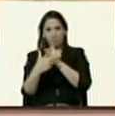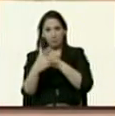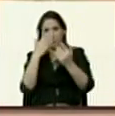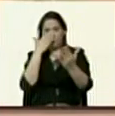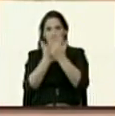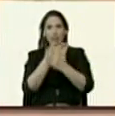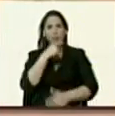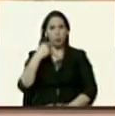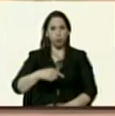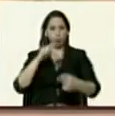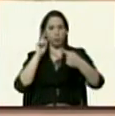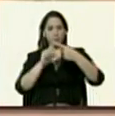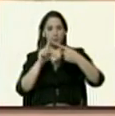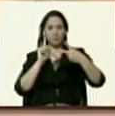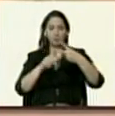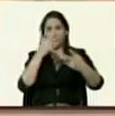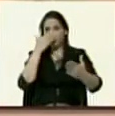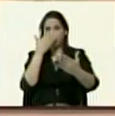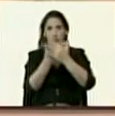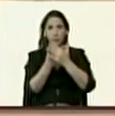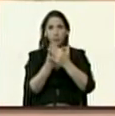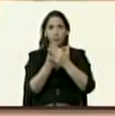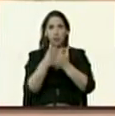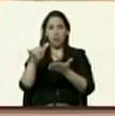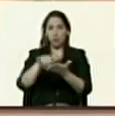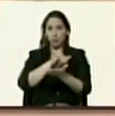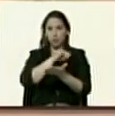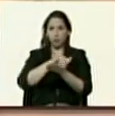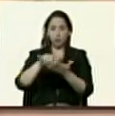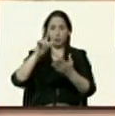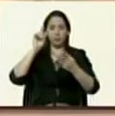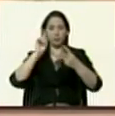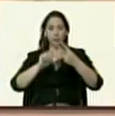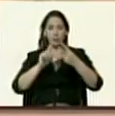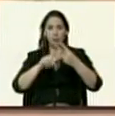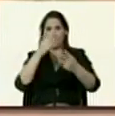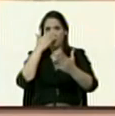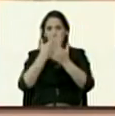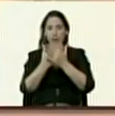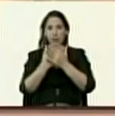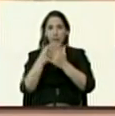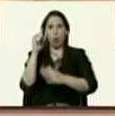ruso, el frente neoyorquino y el frente oriental.